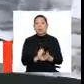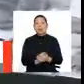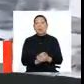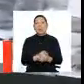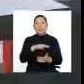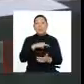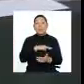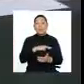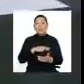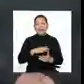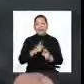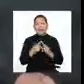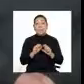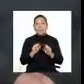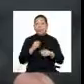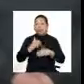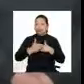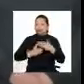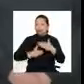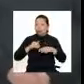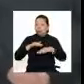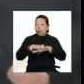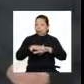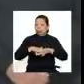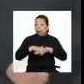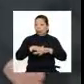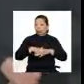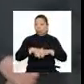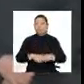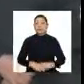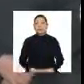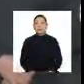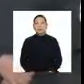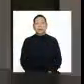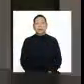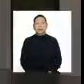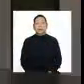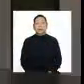disposición del Ministerio Público para continuar las investigaciones.